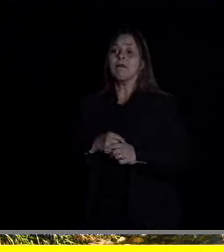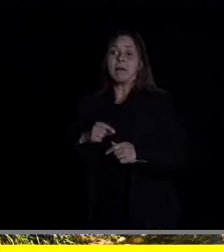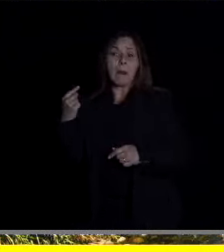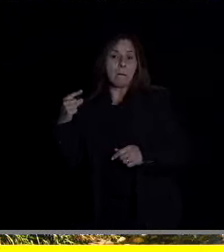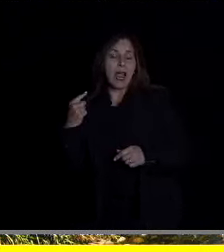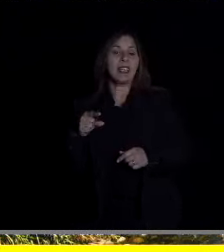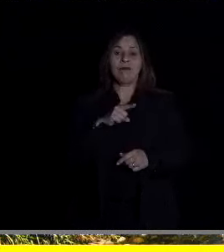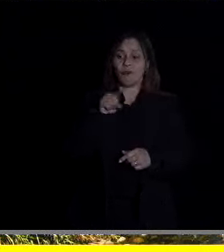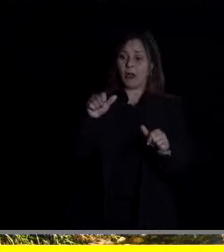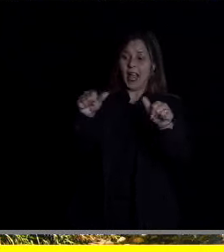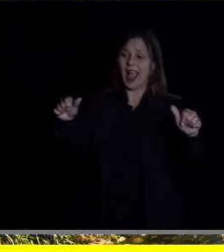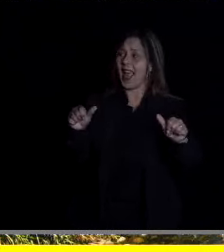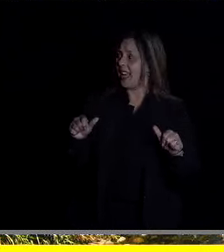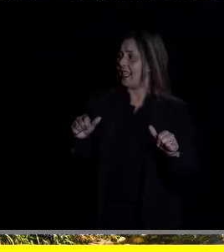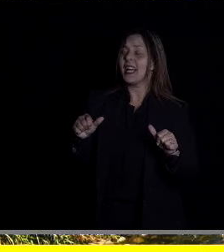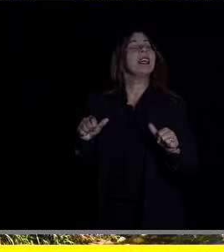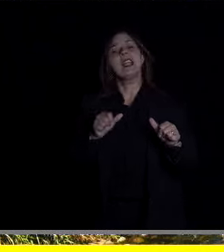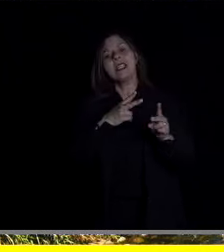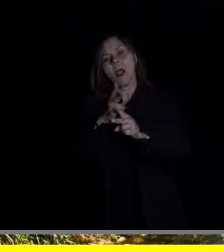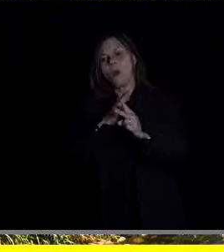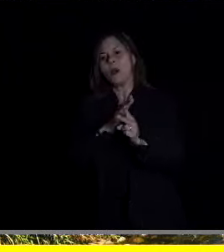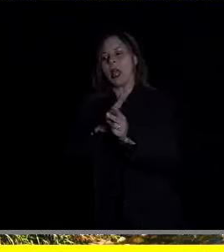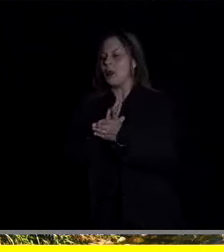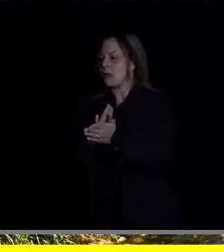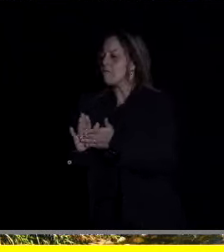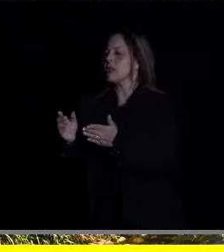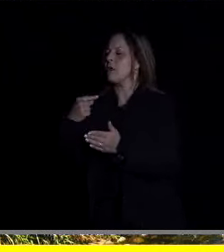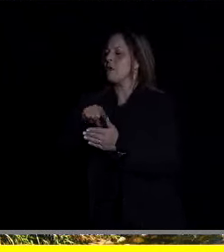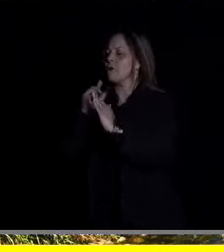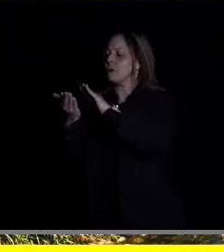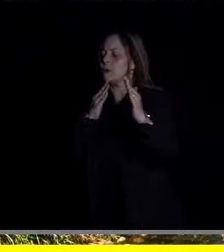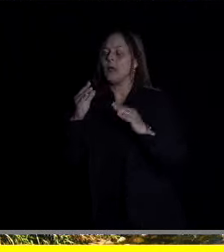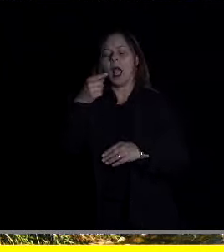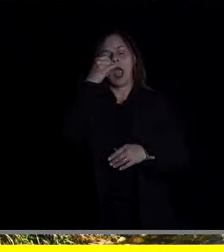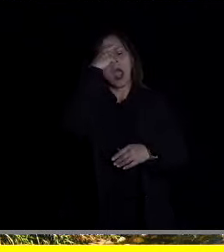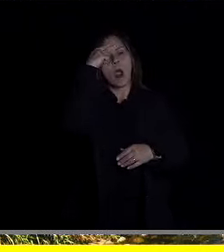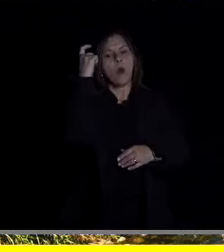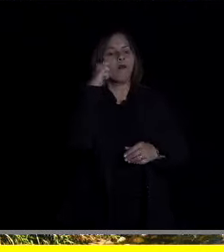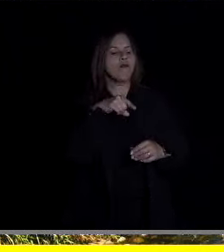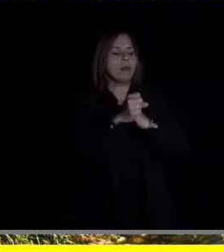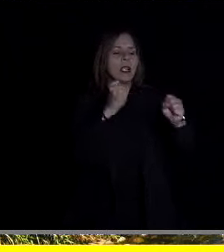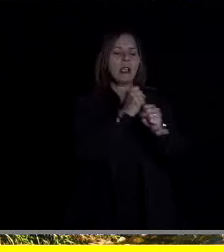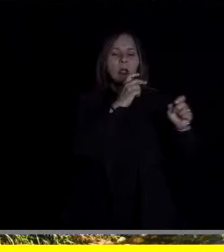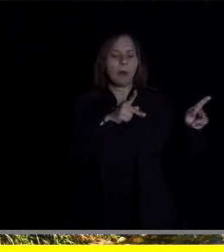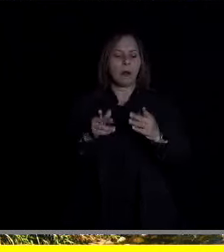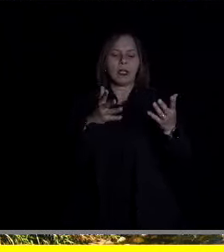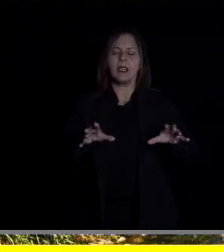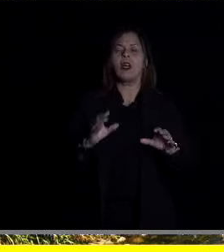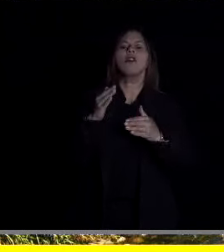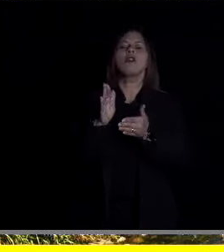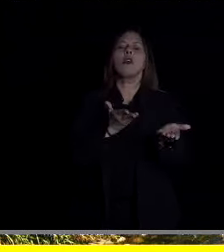son elementos esenciales en el mantenimiento de la ciudad. En junio de este año se completó el proceso de competencia para los servicios